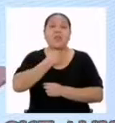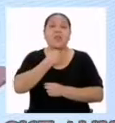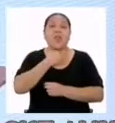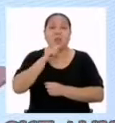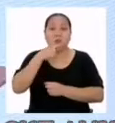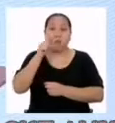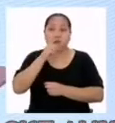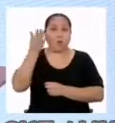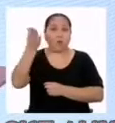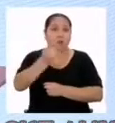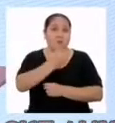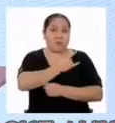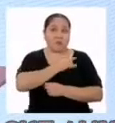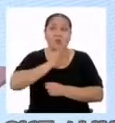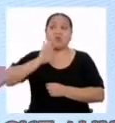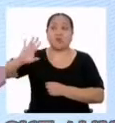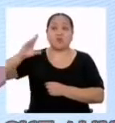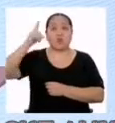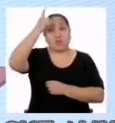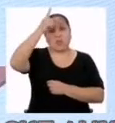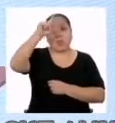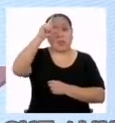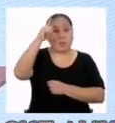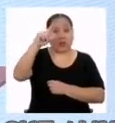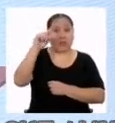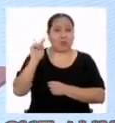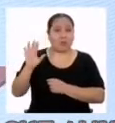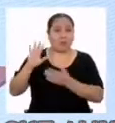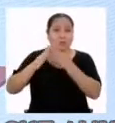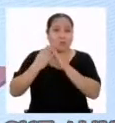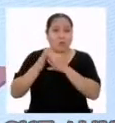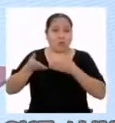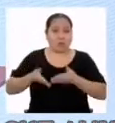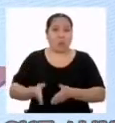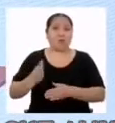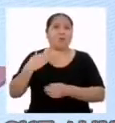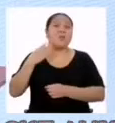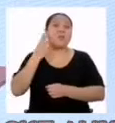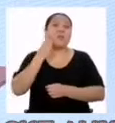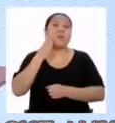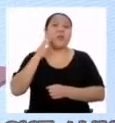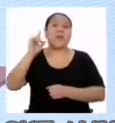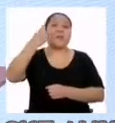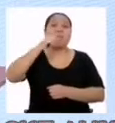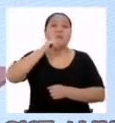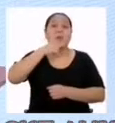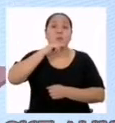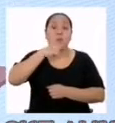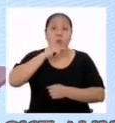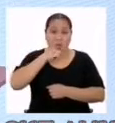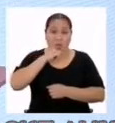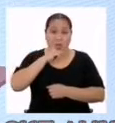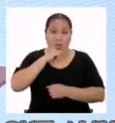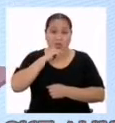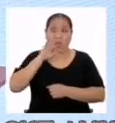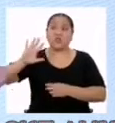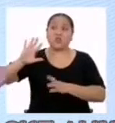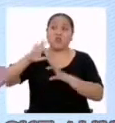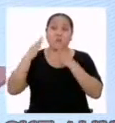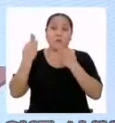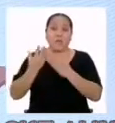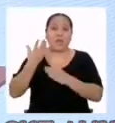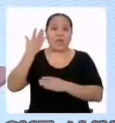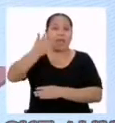en una líder del pueblo donde nació. Y mi mamá fue la primera mujer en la familia en ir a una universidad.